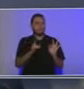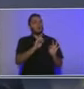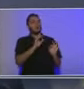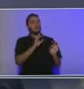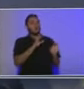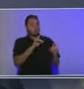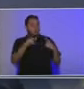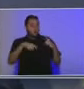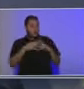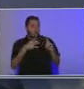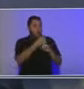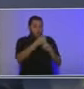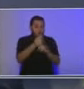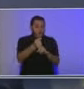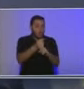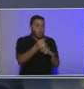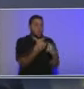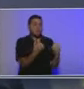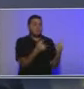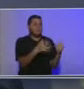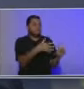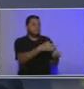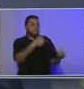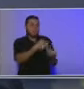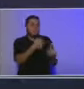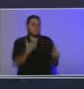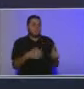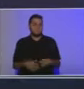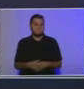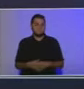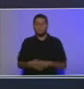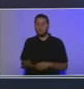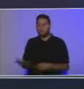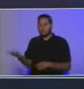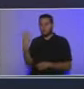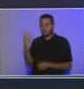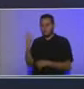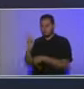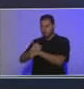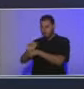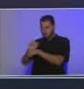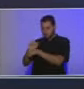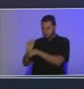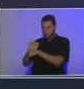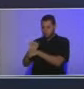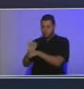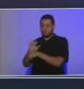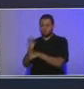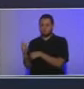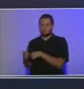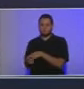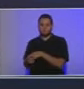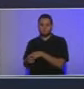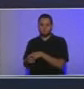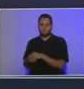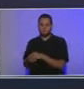intervención? Bueno, se ocuparon 4 vehículos de motor, que fueron, los perros marcaron como